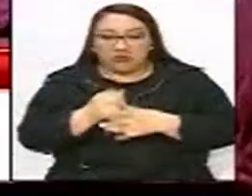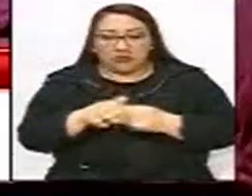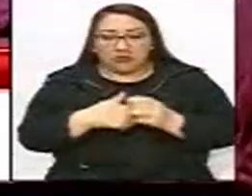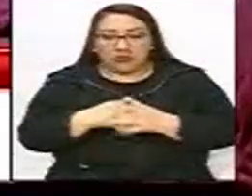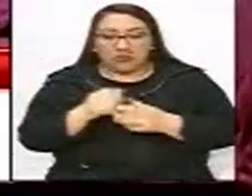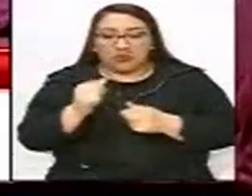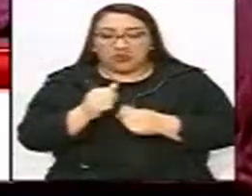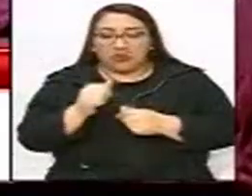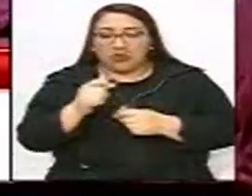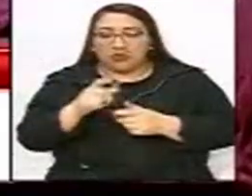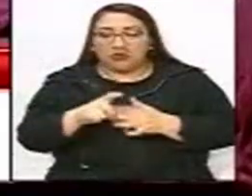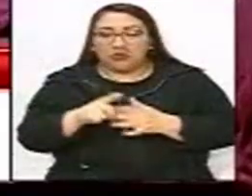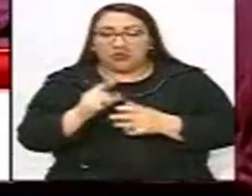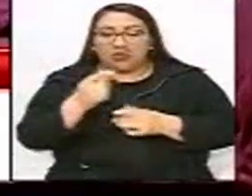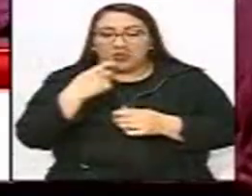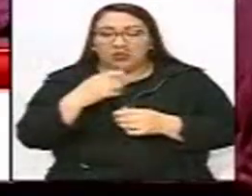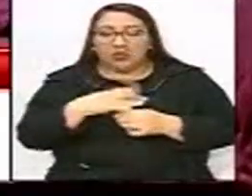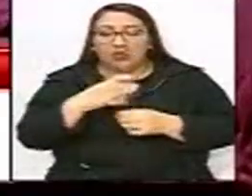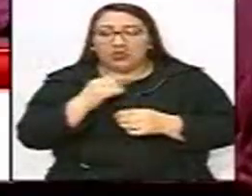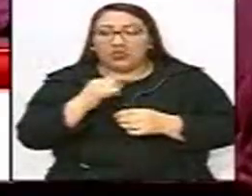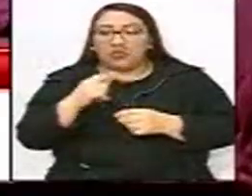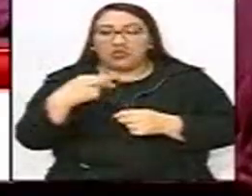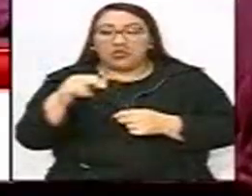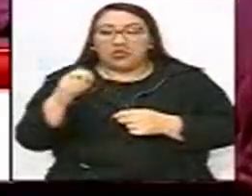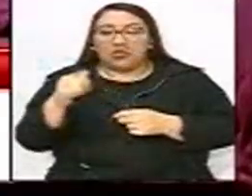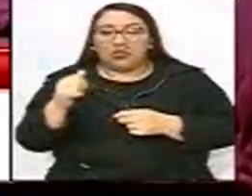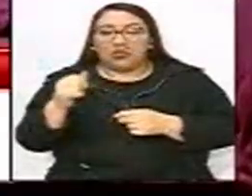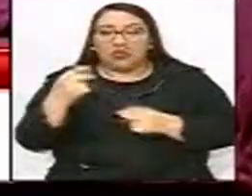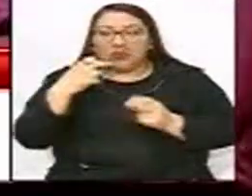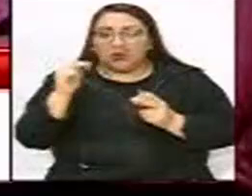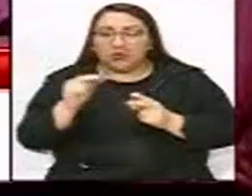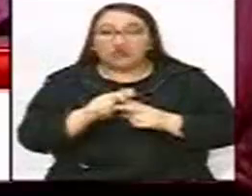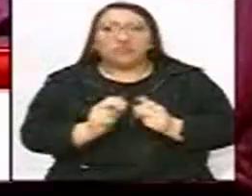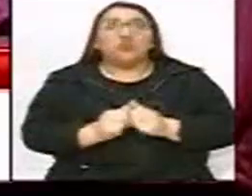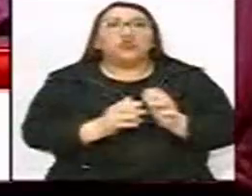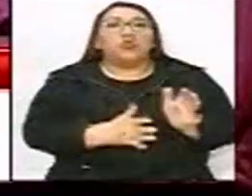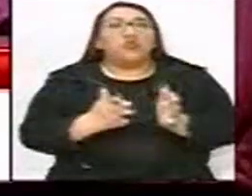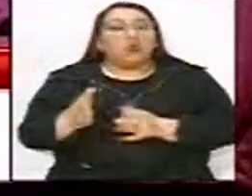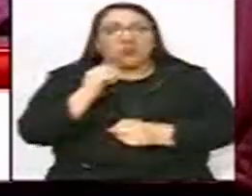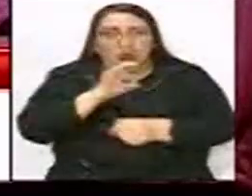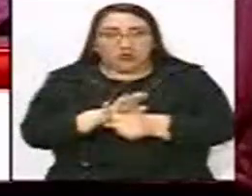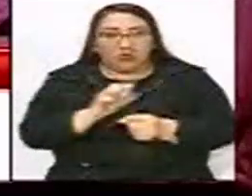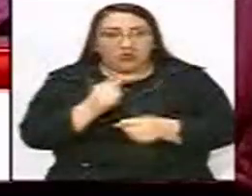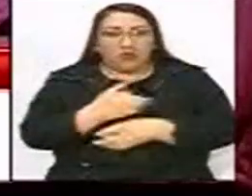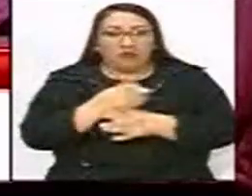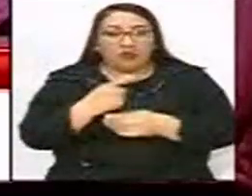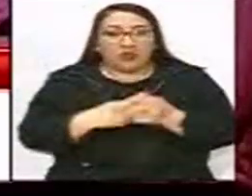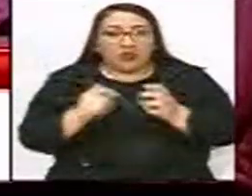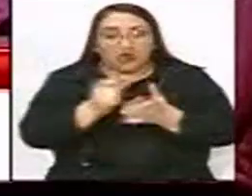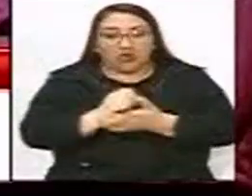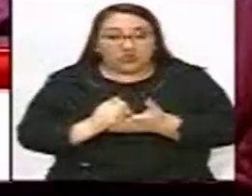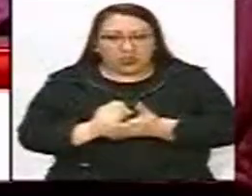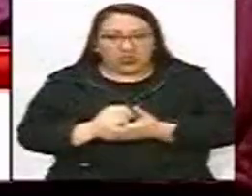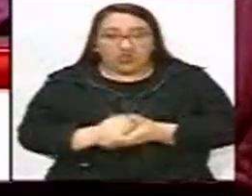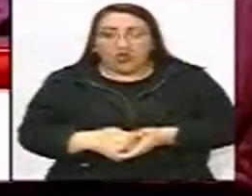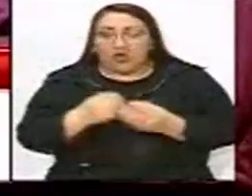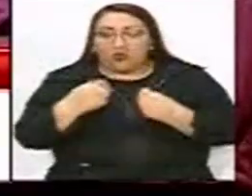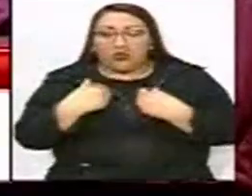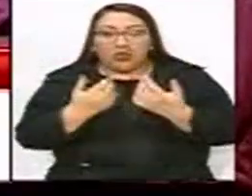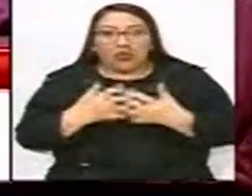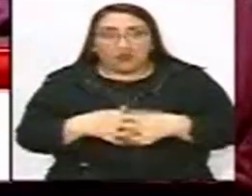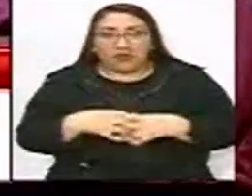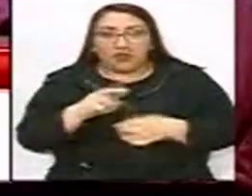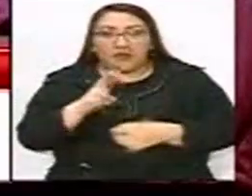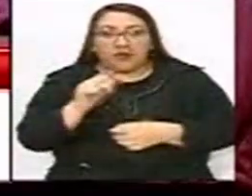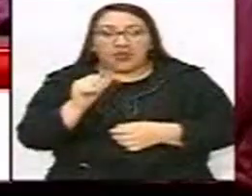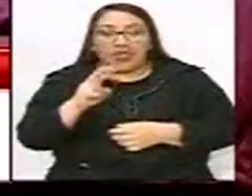de Lima. El señor Castañeda expondrá sobre el cumplimiento de las condiciones del contrato de concesión de